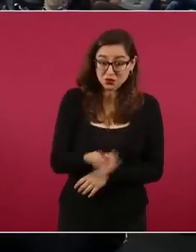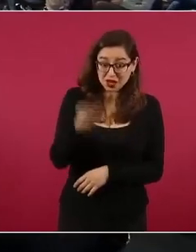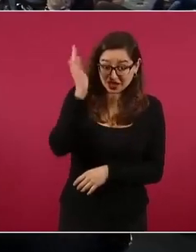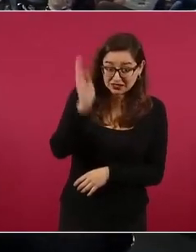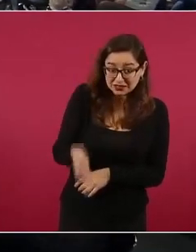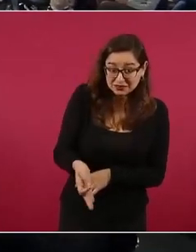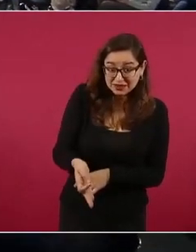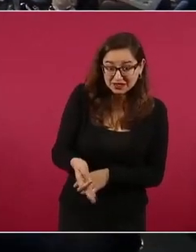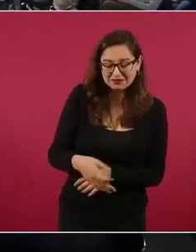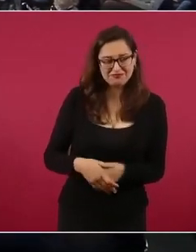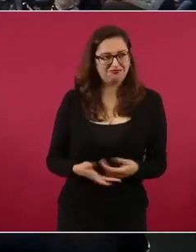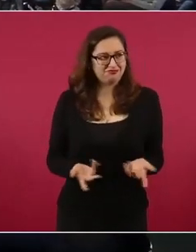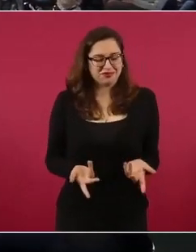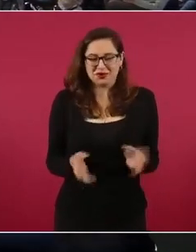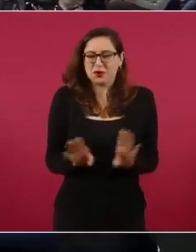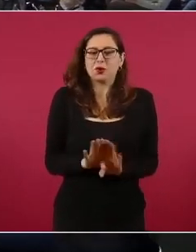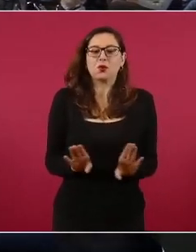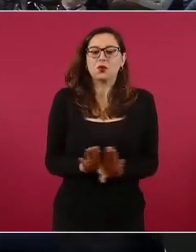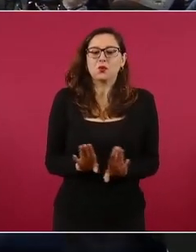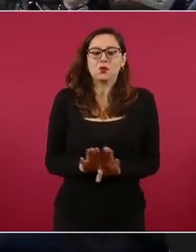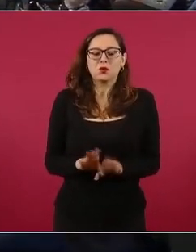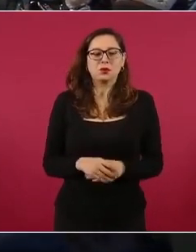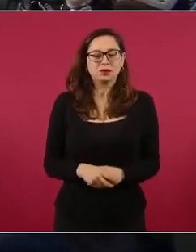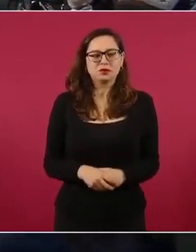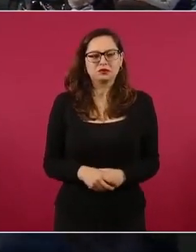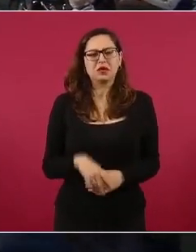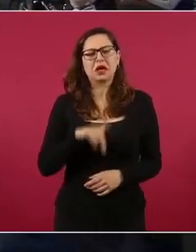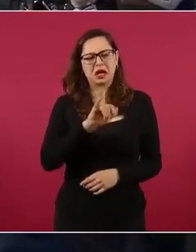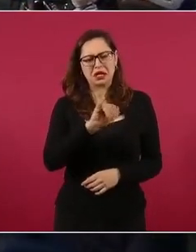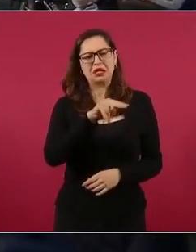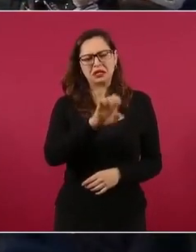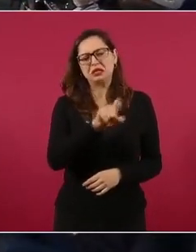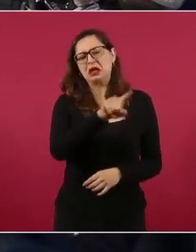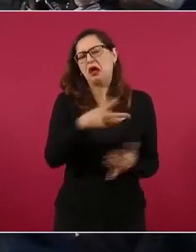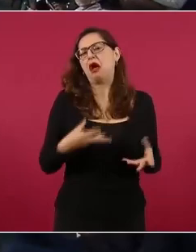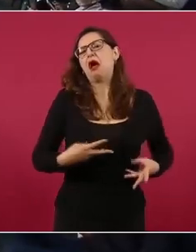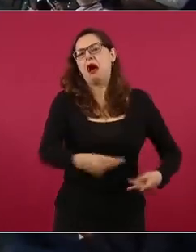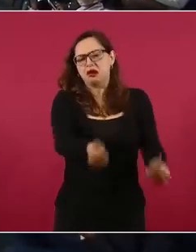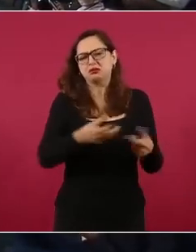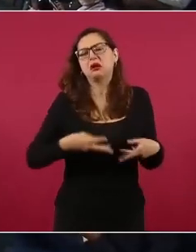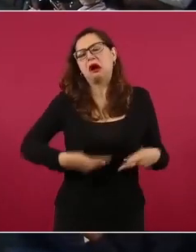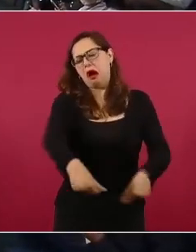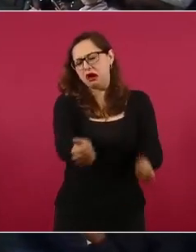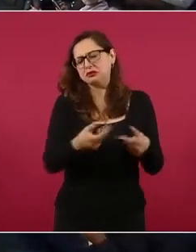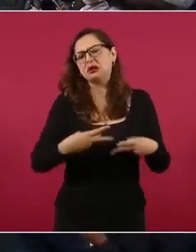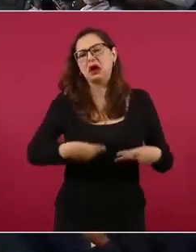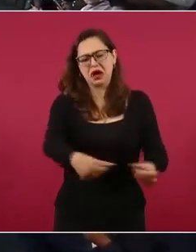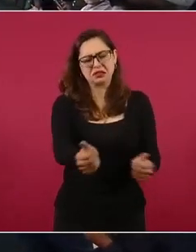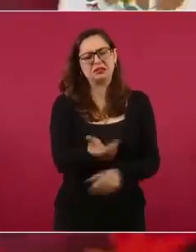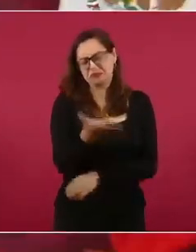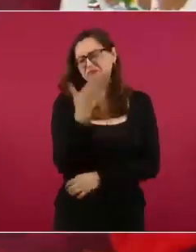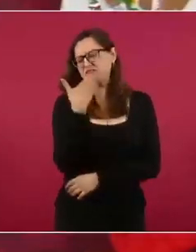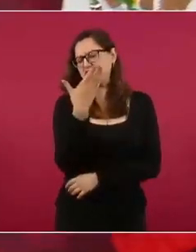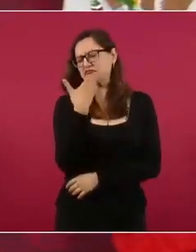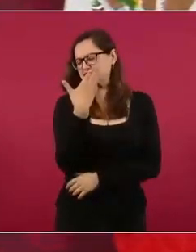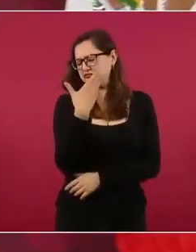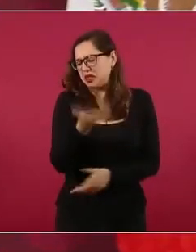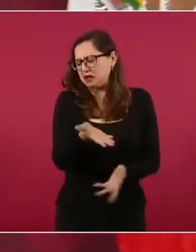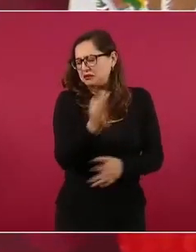de que cueste tanto hacer las elecciones y además que no sean